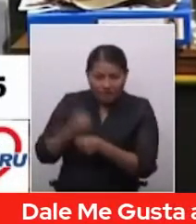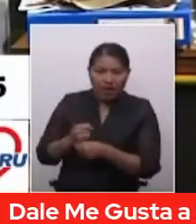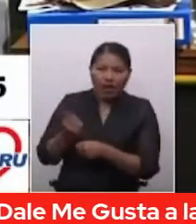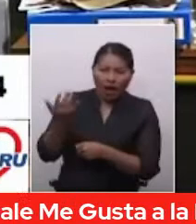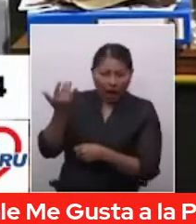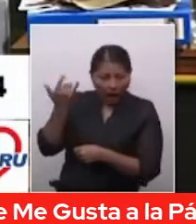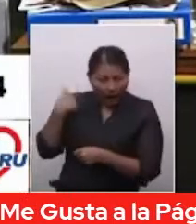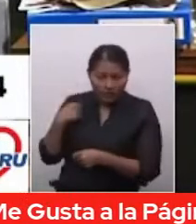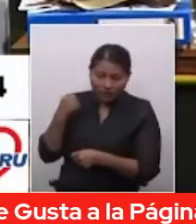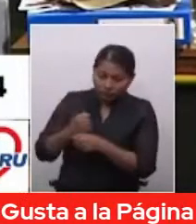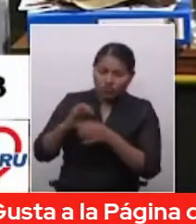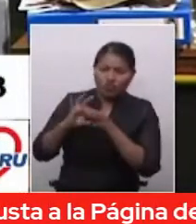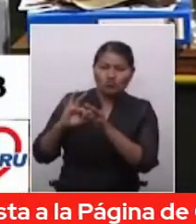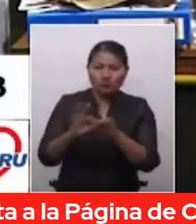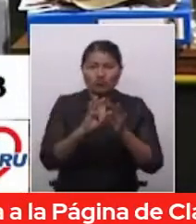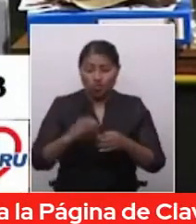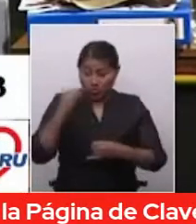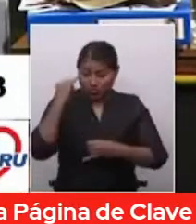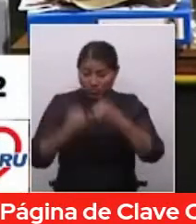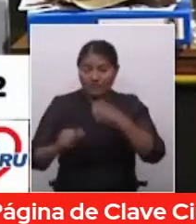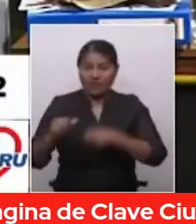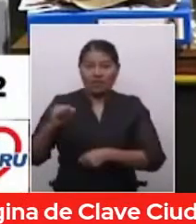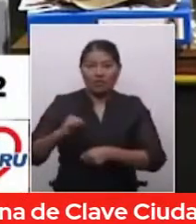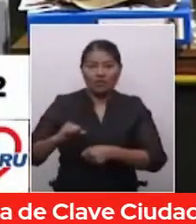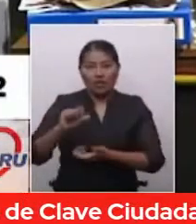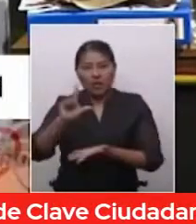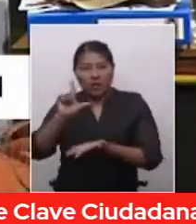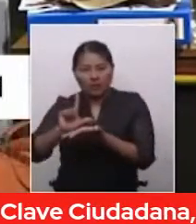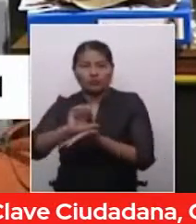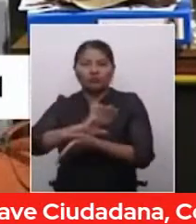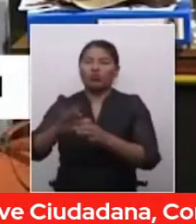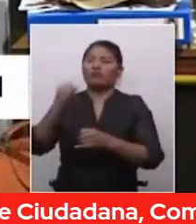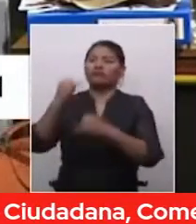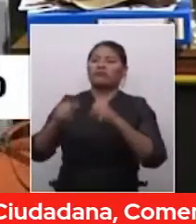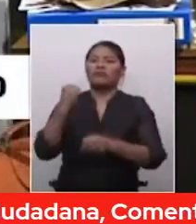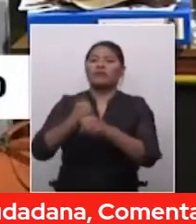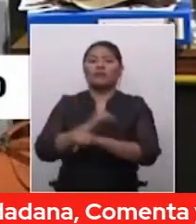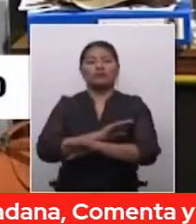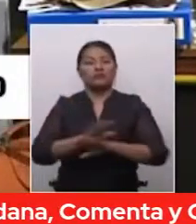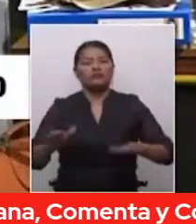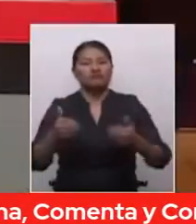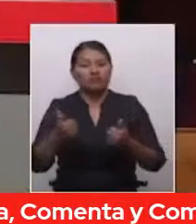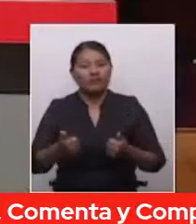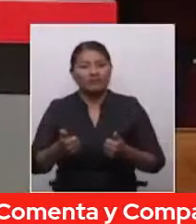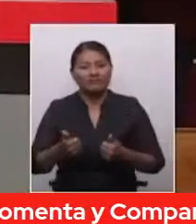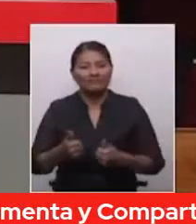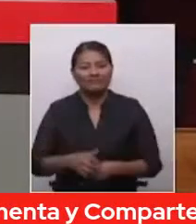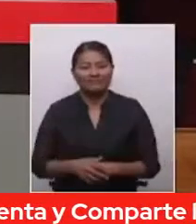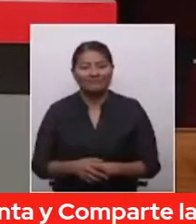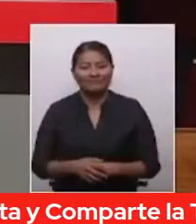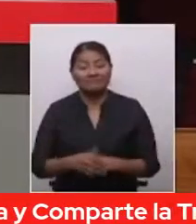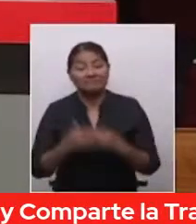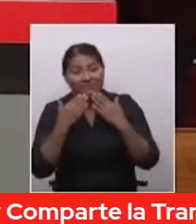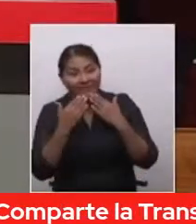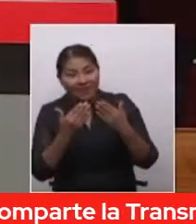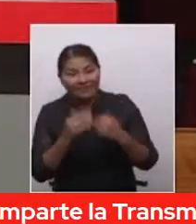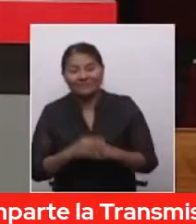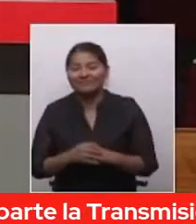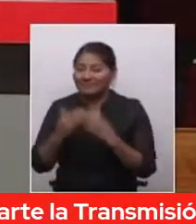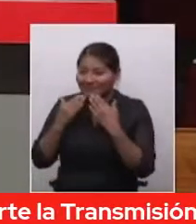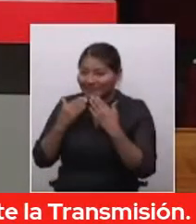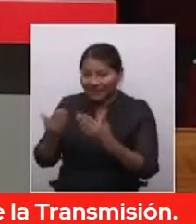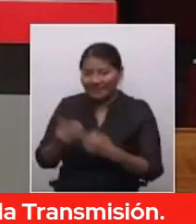para que juntos, acabando mi gestión, podamos decir tarea cumplida. Muchas gracias. Gracias, candidato